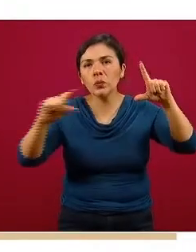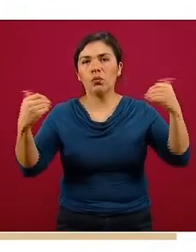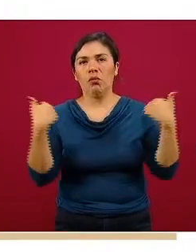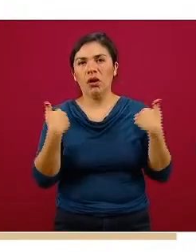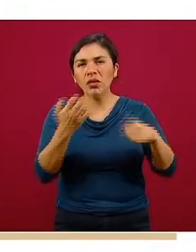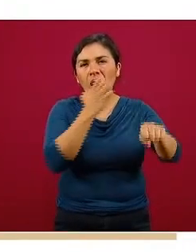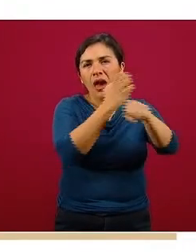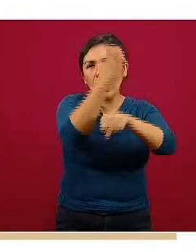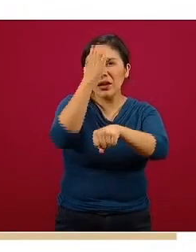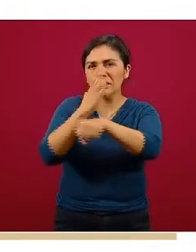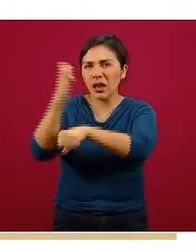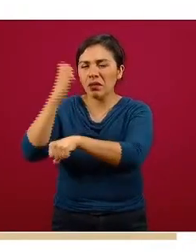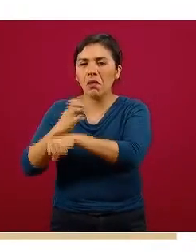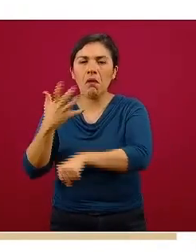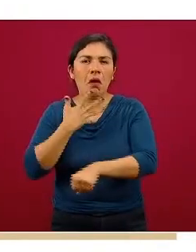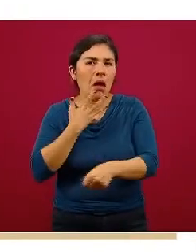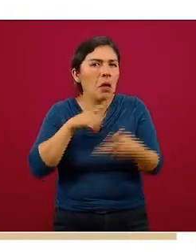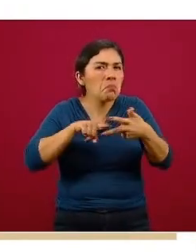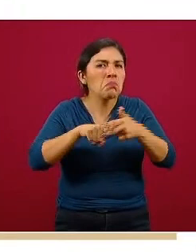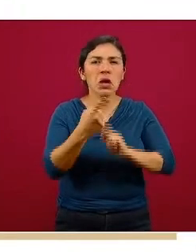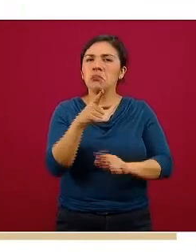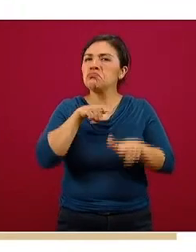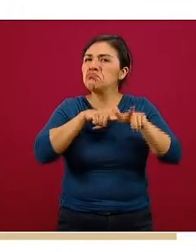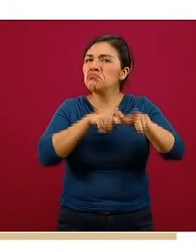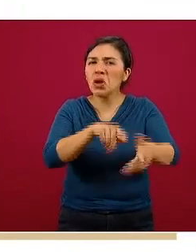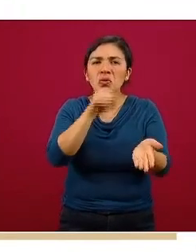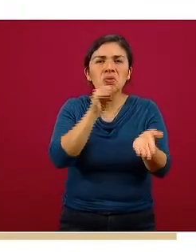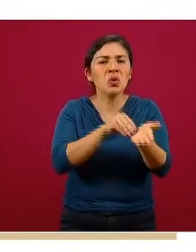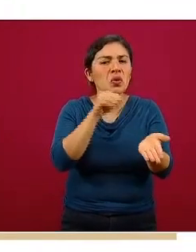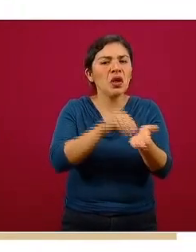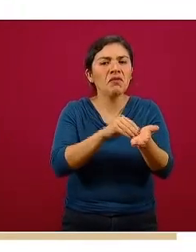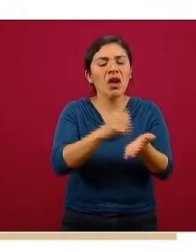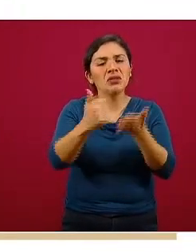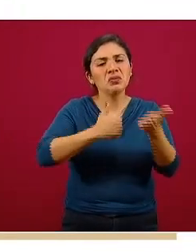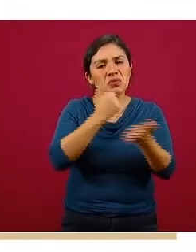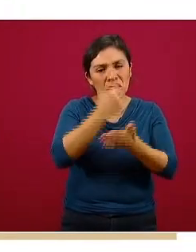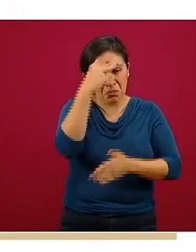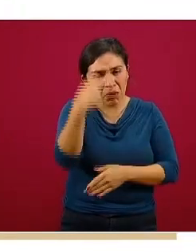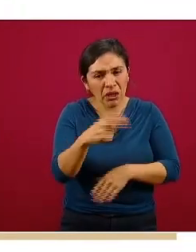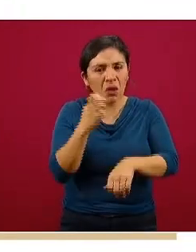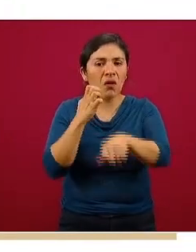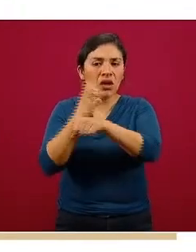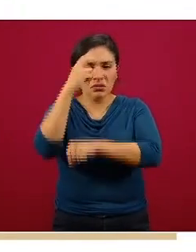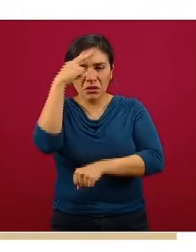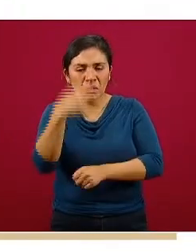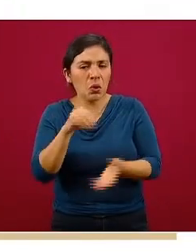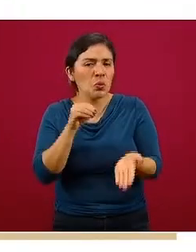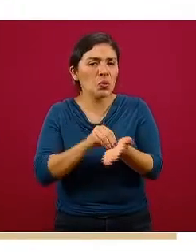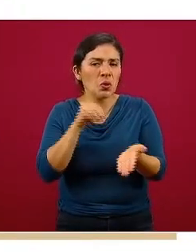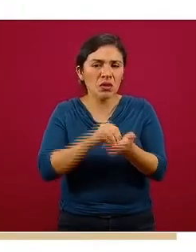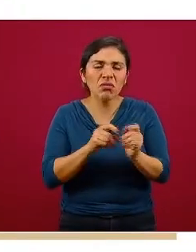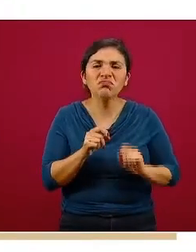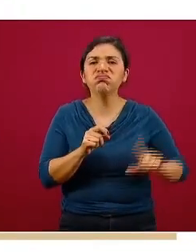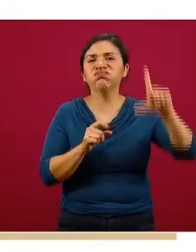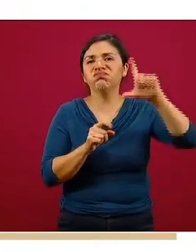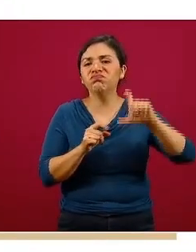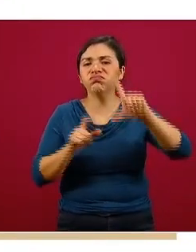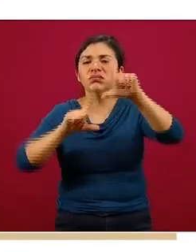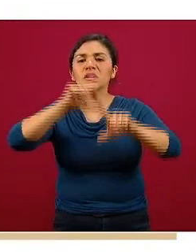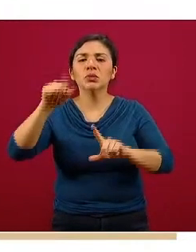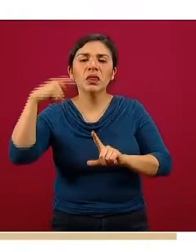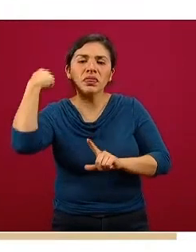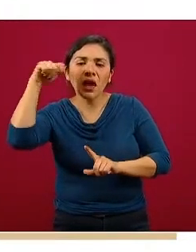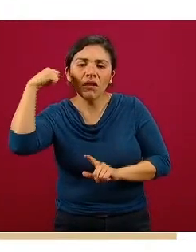estado presentes desde un inicio y continúan todavía acumulando estos casos confirmados, seguidos de